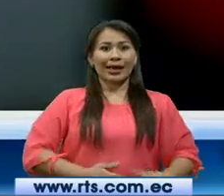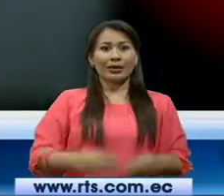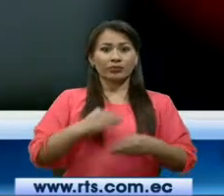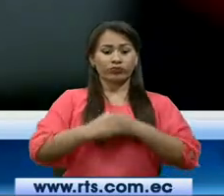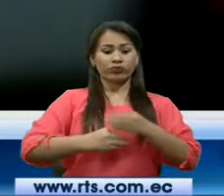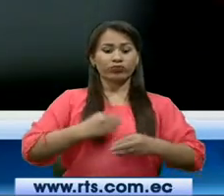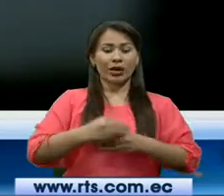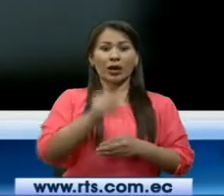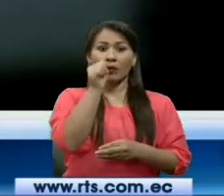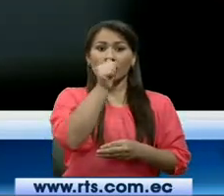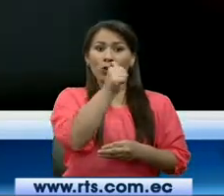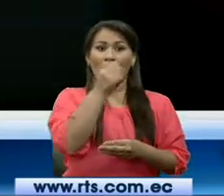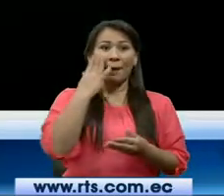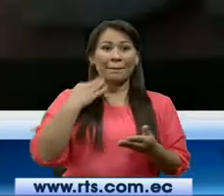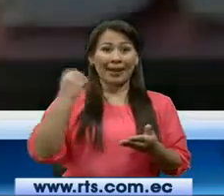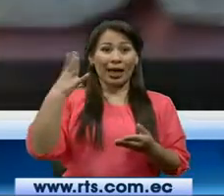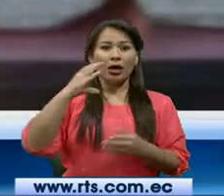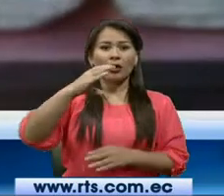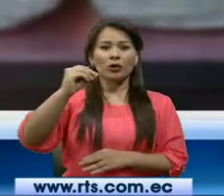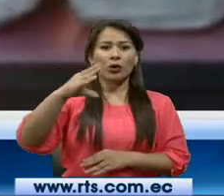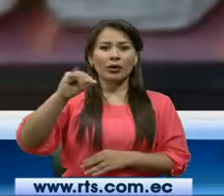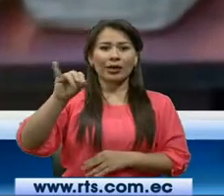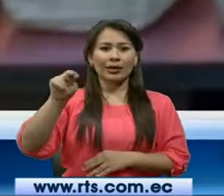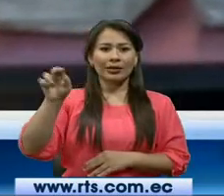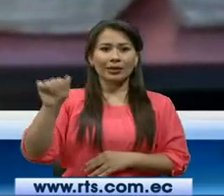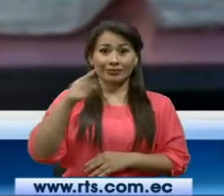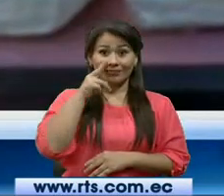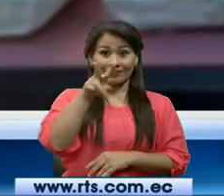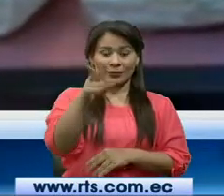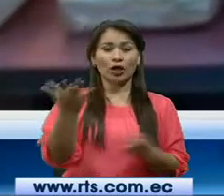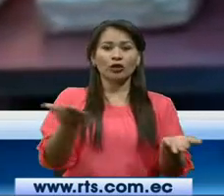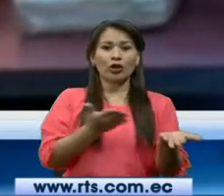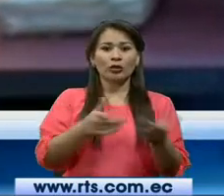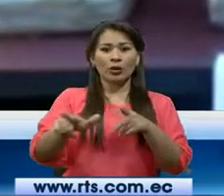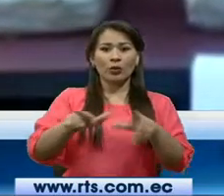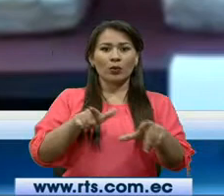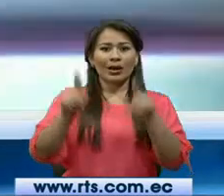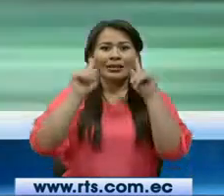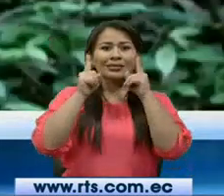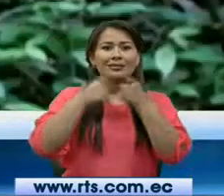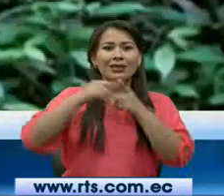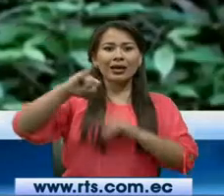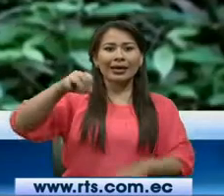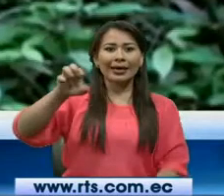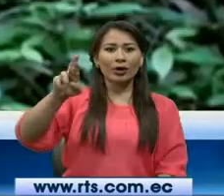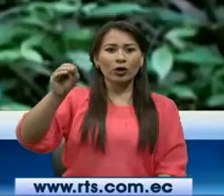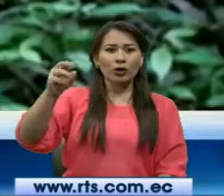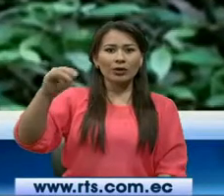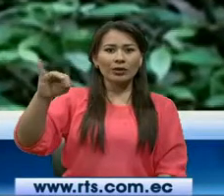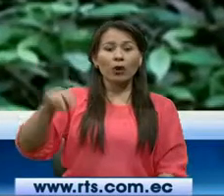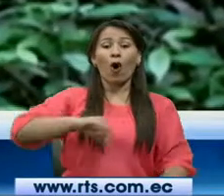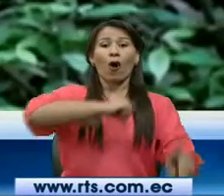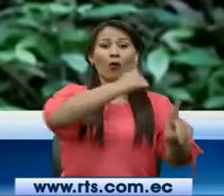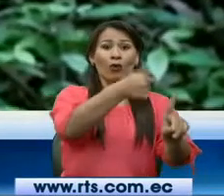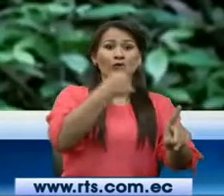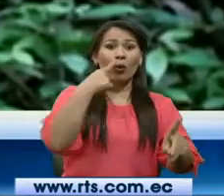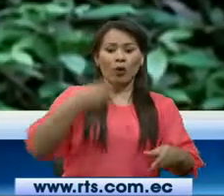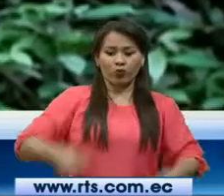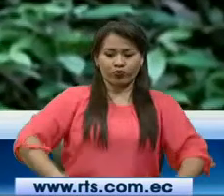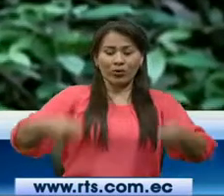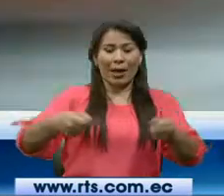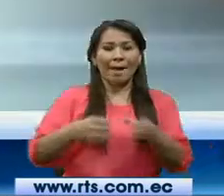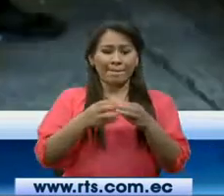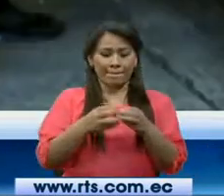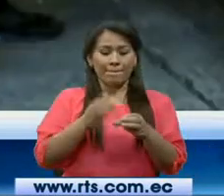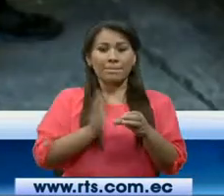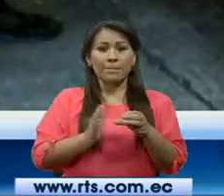peso alcanzó 1 kilo. De igual forma, en el control de San Jerónimo fue sorprendido un hombre que llevaba camuflado entre papas 13 paquetes